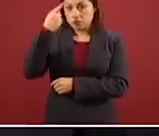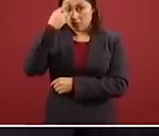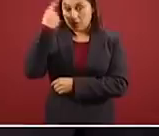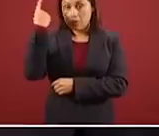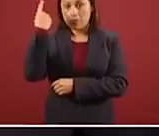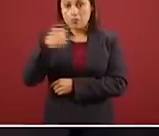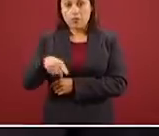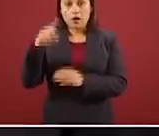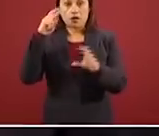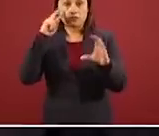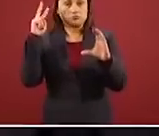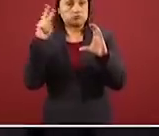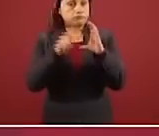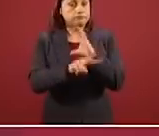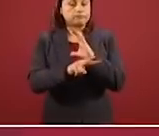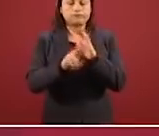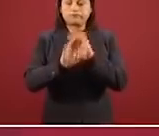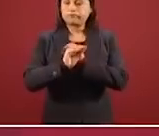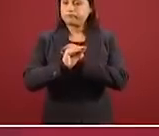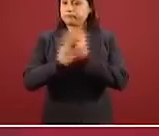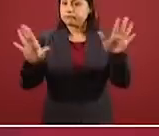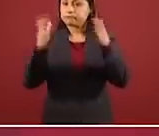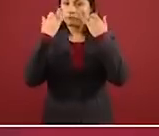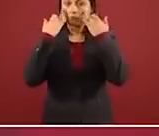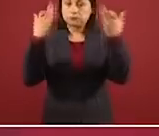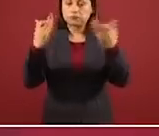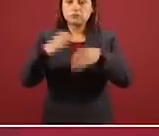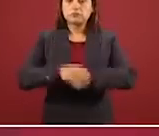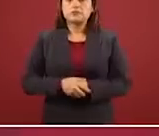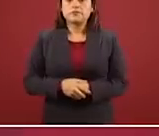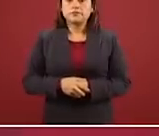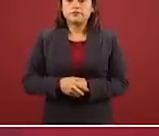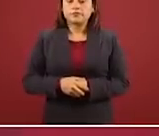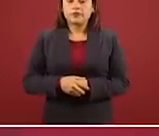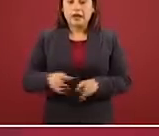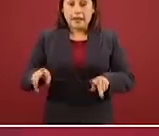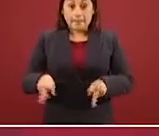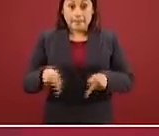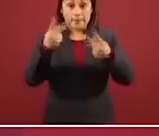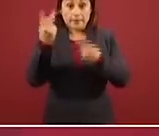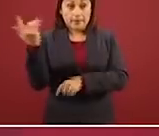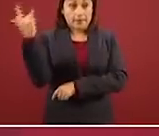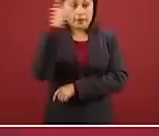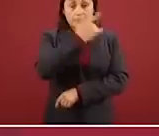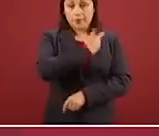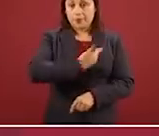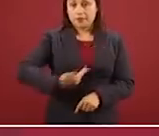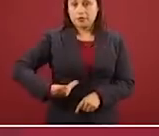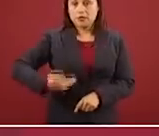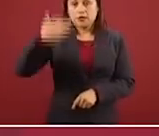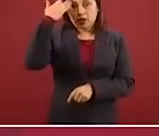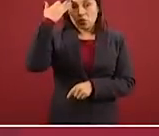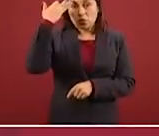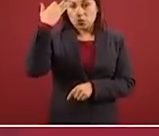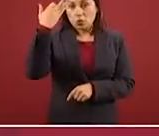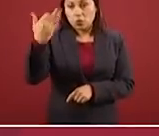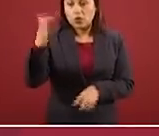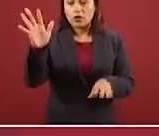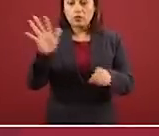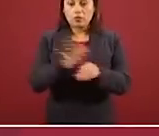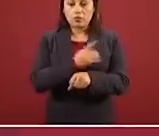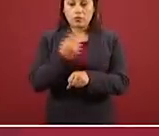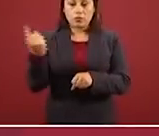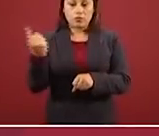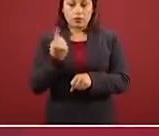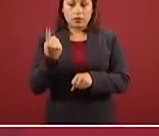totalmente transparente. Ha llevado tiempo lo del avión presidencial porque se trata